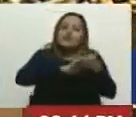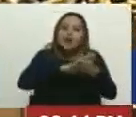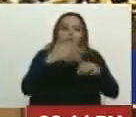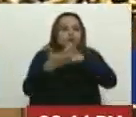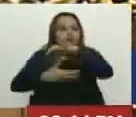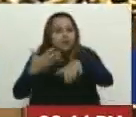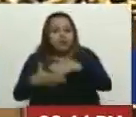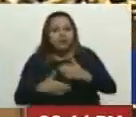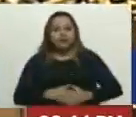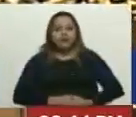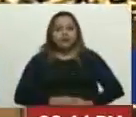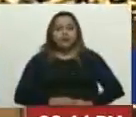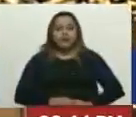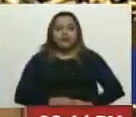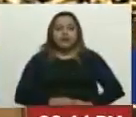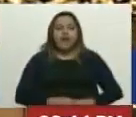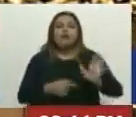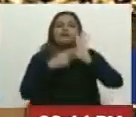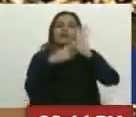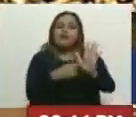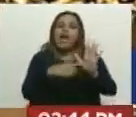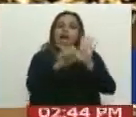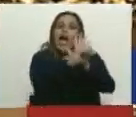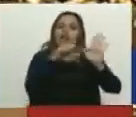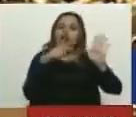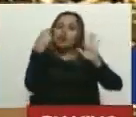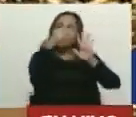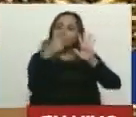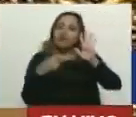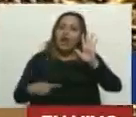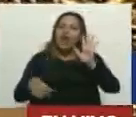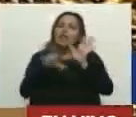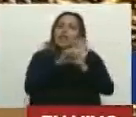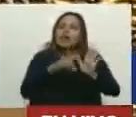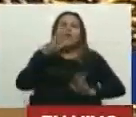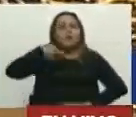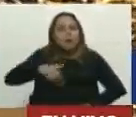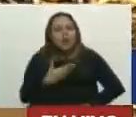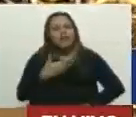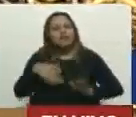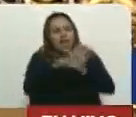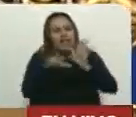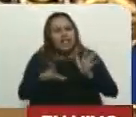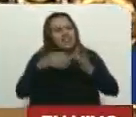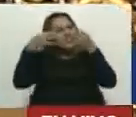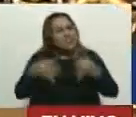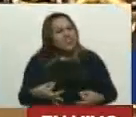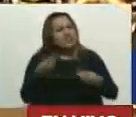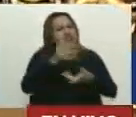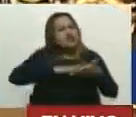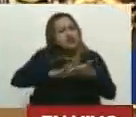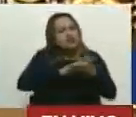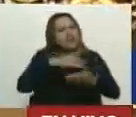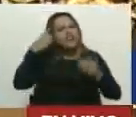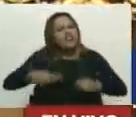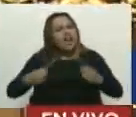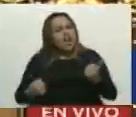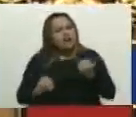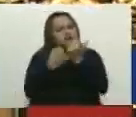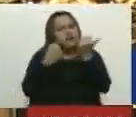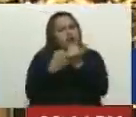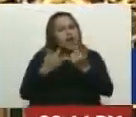el articulado de esa ley para que pueda ser una ley de verdad efectiva, de verdad eficiente, de verdad acompañante, que